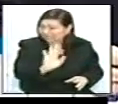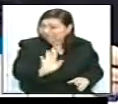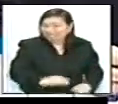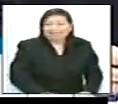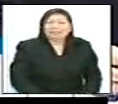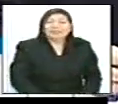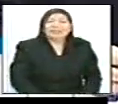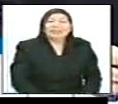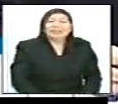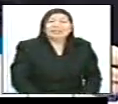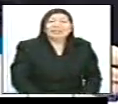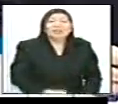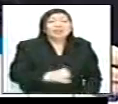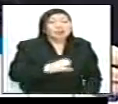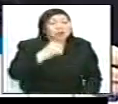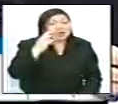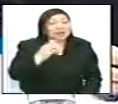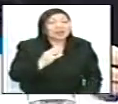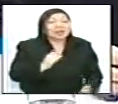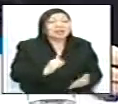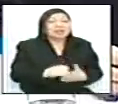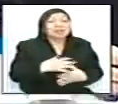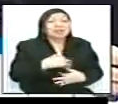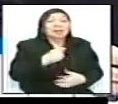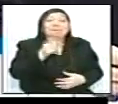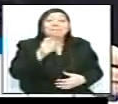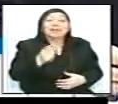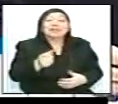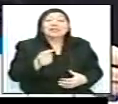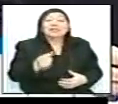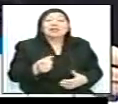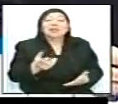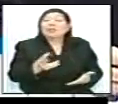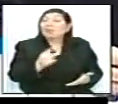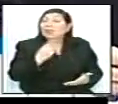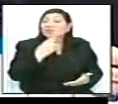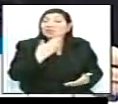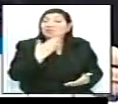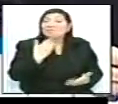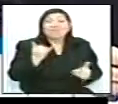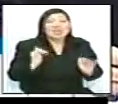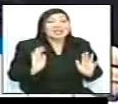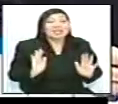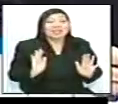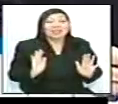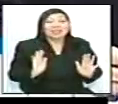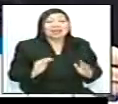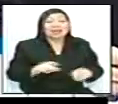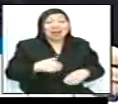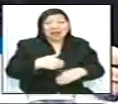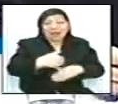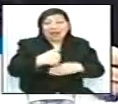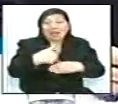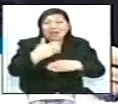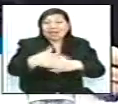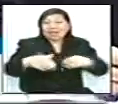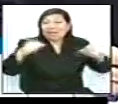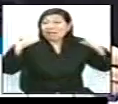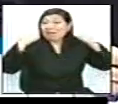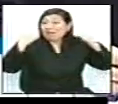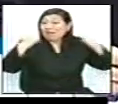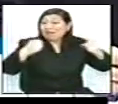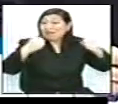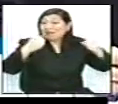no se confíe. Yo creo que intereses personales de ese tipo no es bueno, y hemos visto que salieron en la marcha algunos